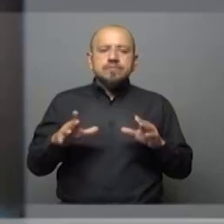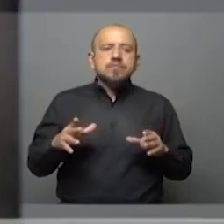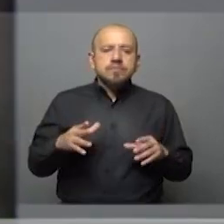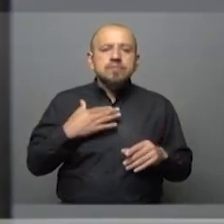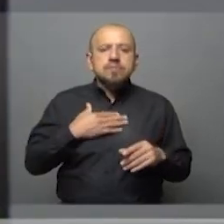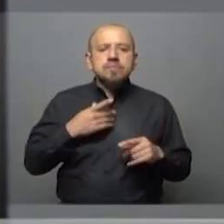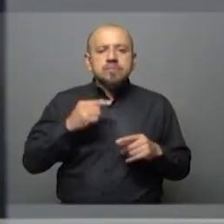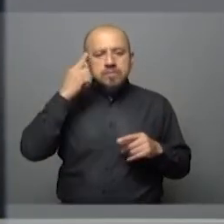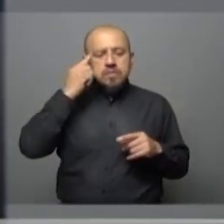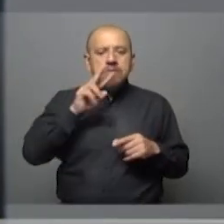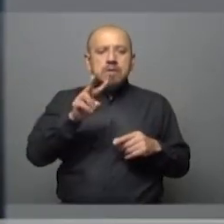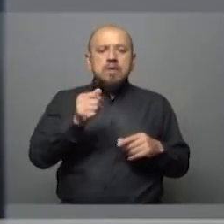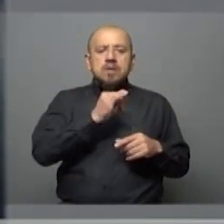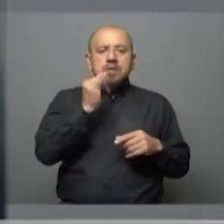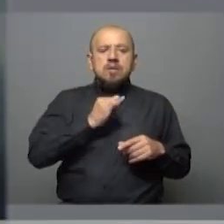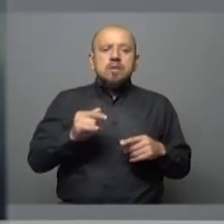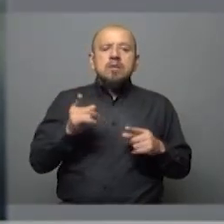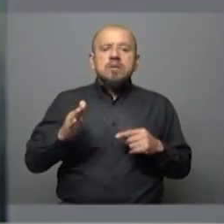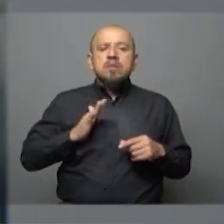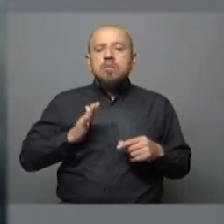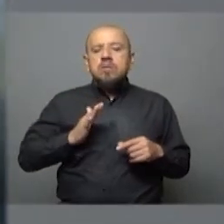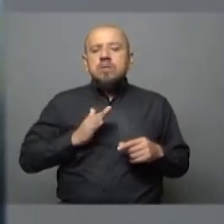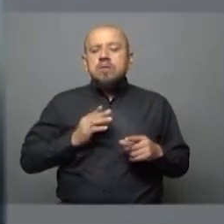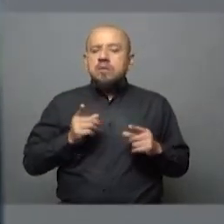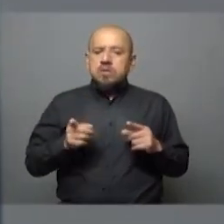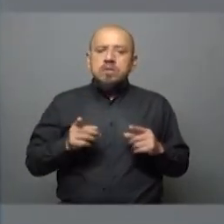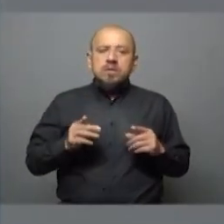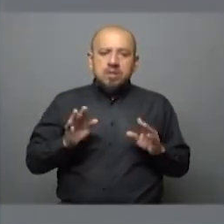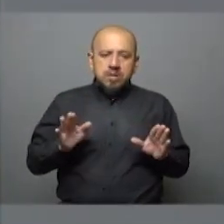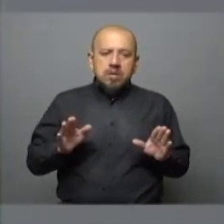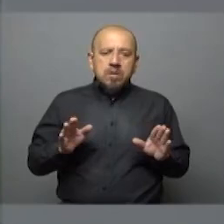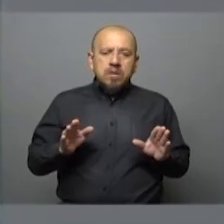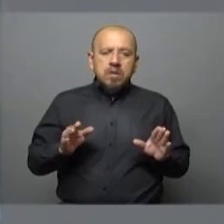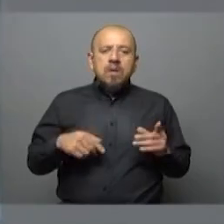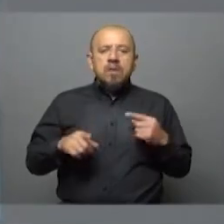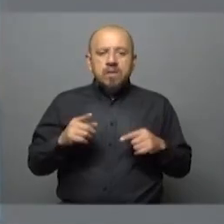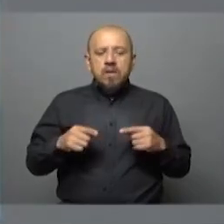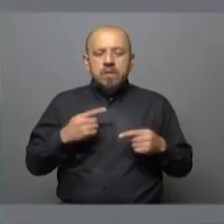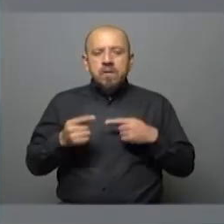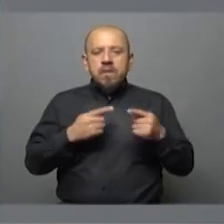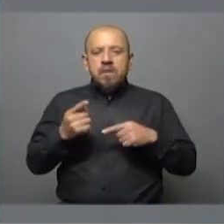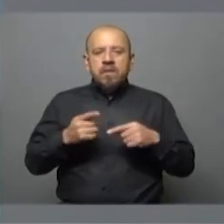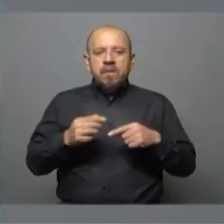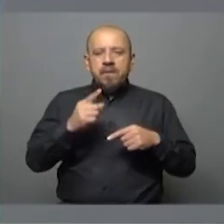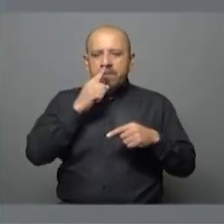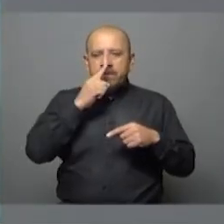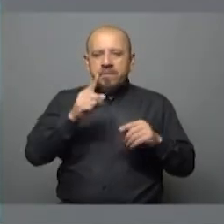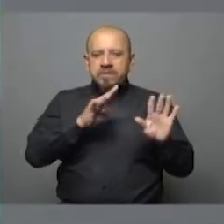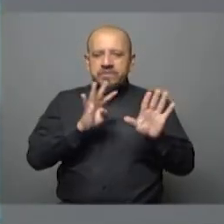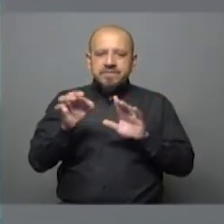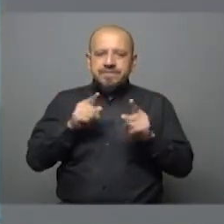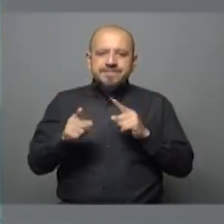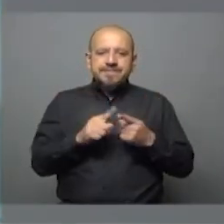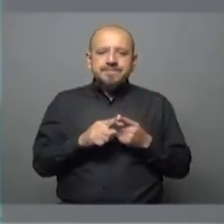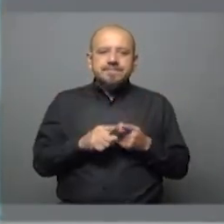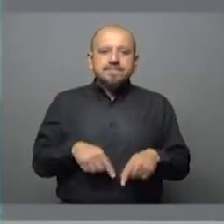contempla él en su pensamiento aquellas que siendo mujeres dicen insistimos seguimos siempre a principio del siglo 20 amiga amigo que recién